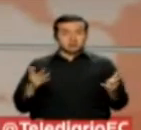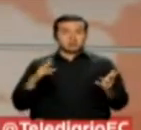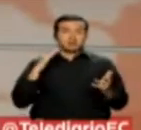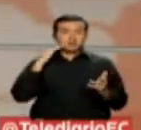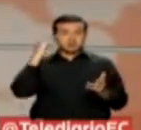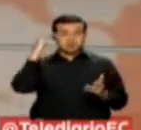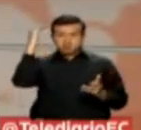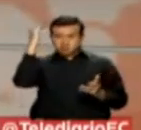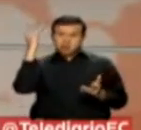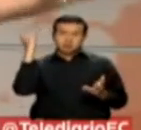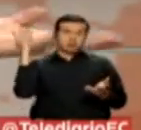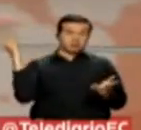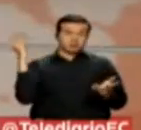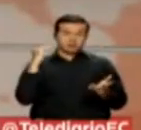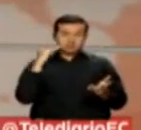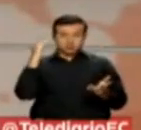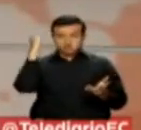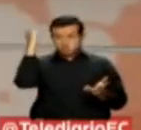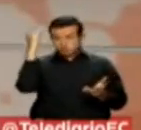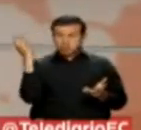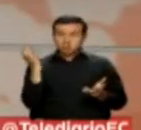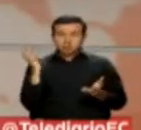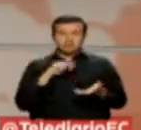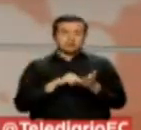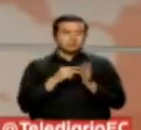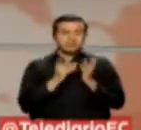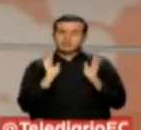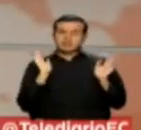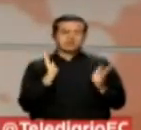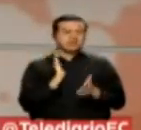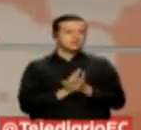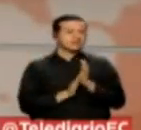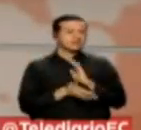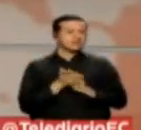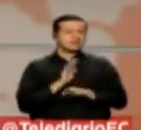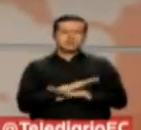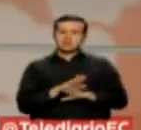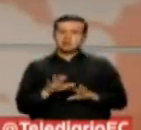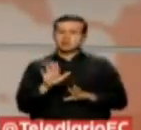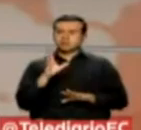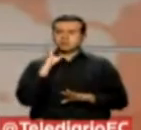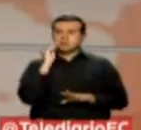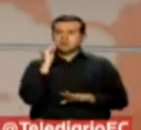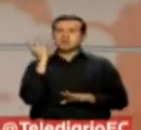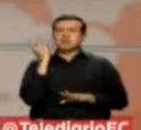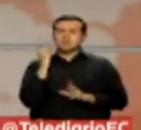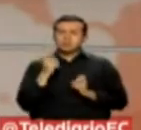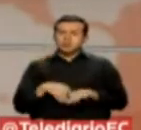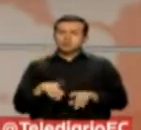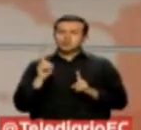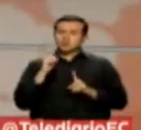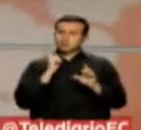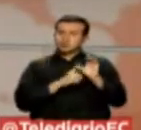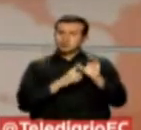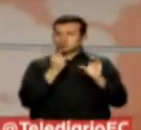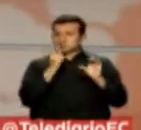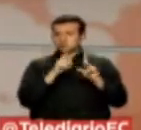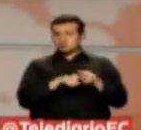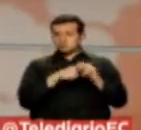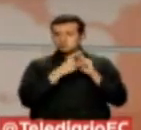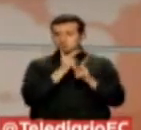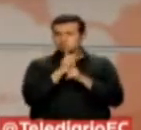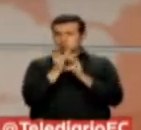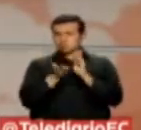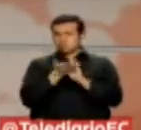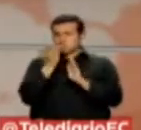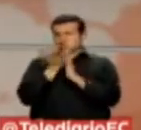tercera edad, porque el que se jubile no significa que deja de producir con tremenda experiencia. Con un pequeño capital puede empezar su